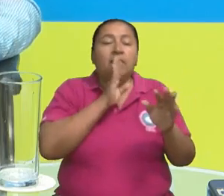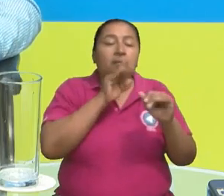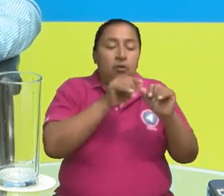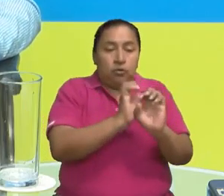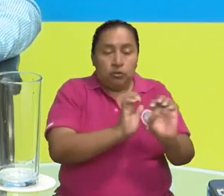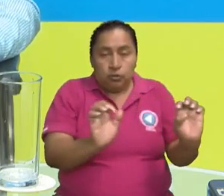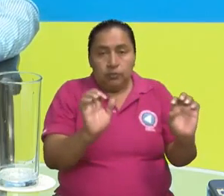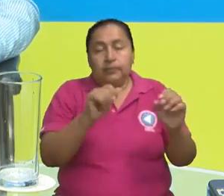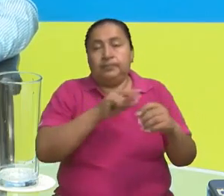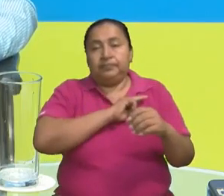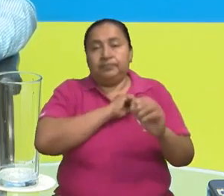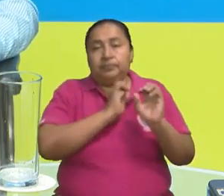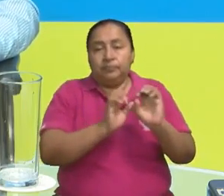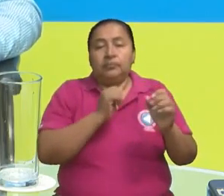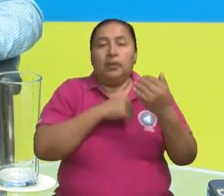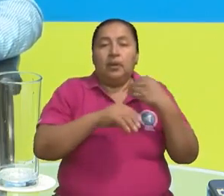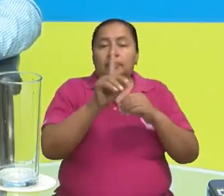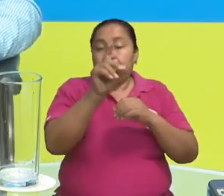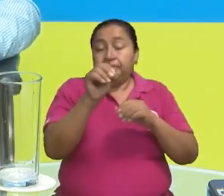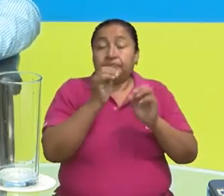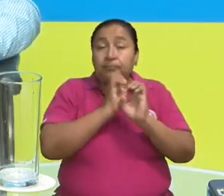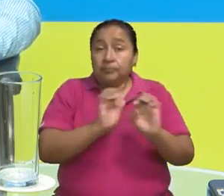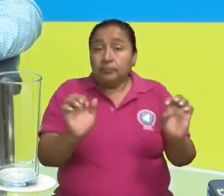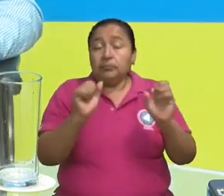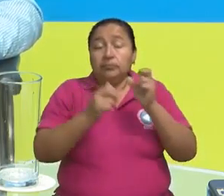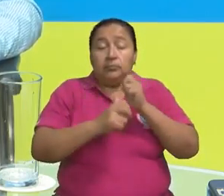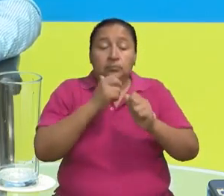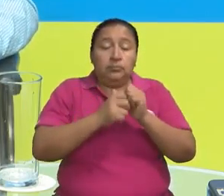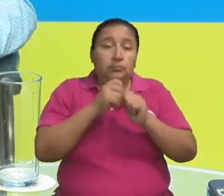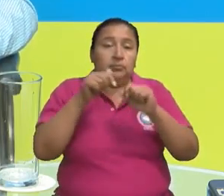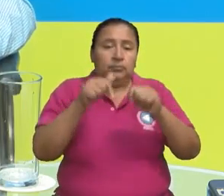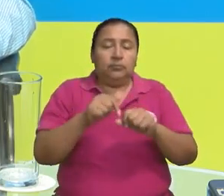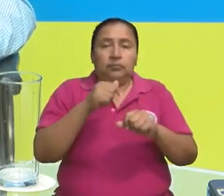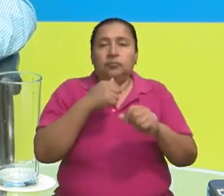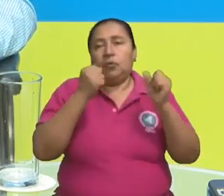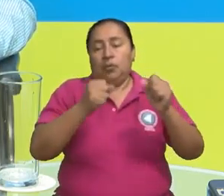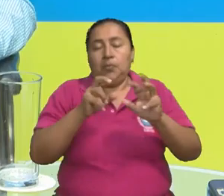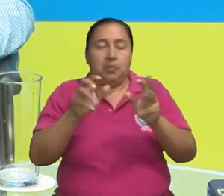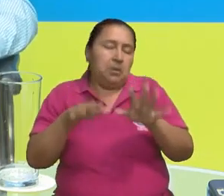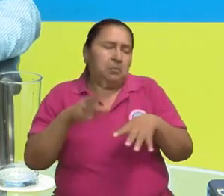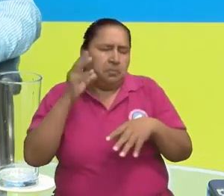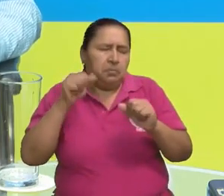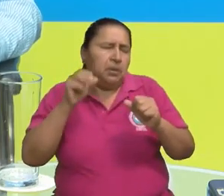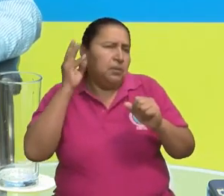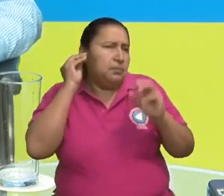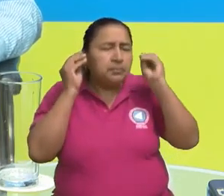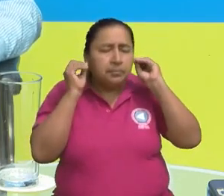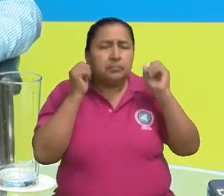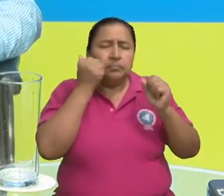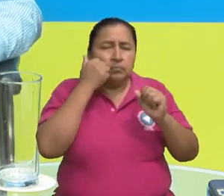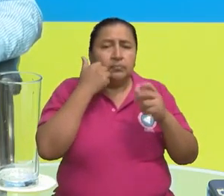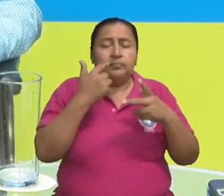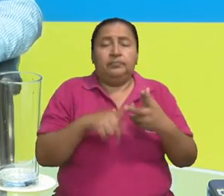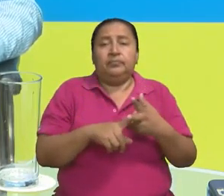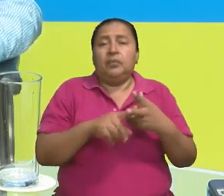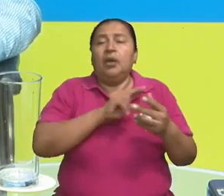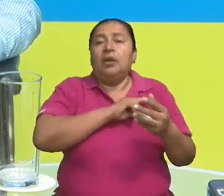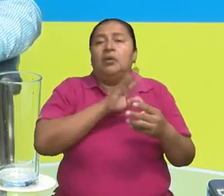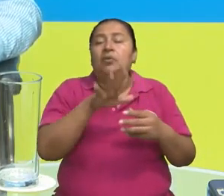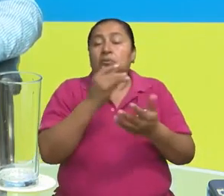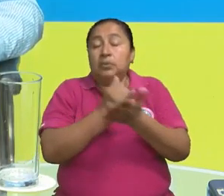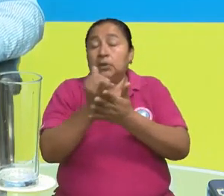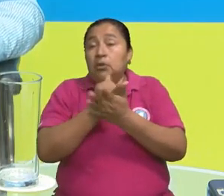que hay más de 10 niños puede ocasionar que de sus niños y niñas pueden tener una infección del oído yo estuve investigando